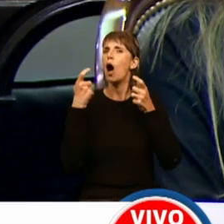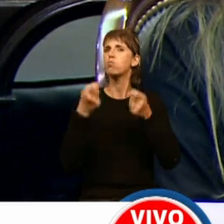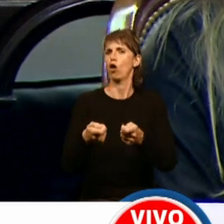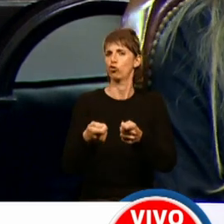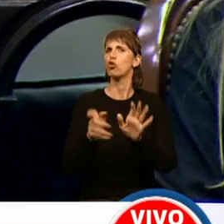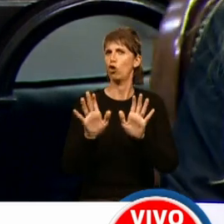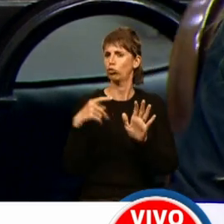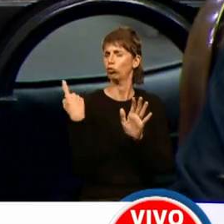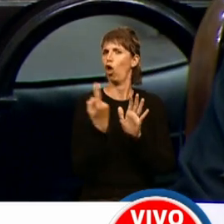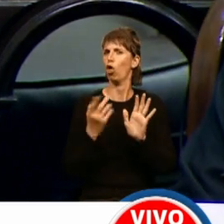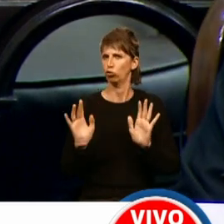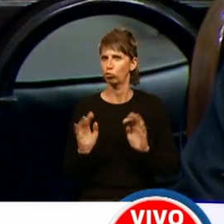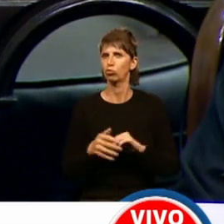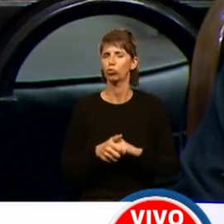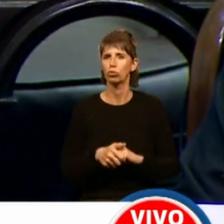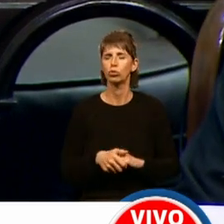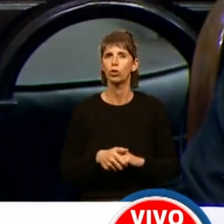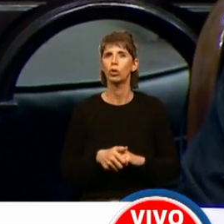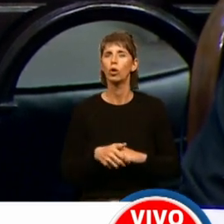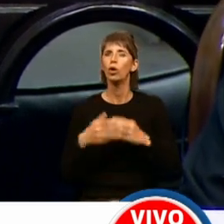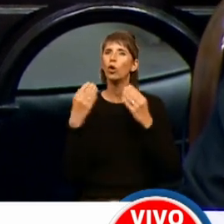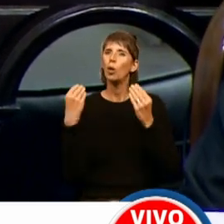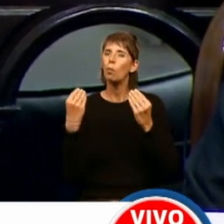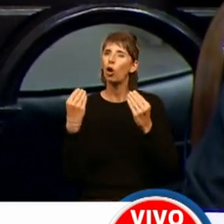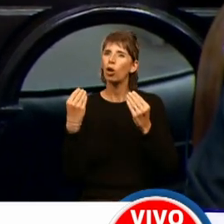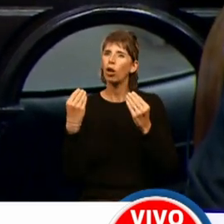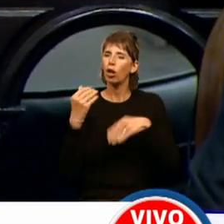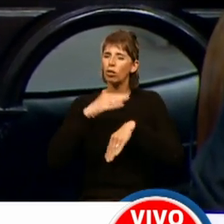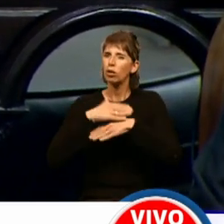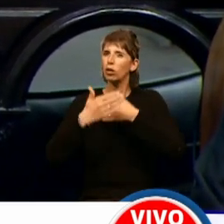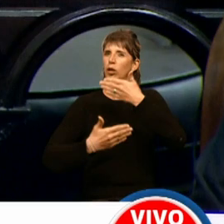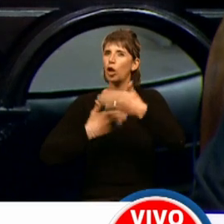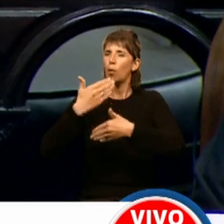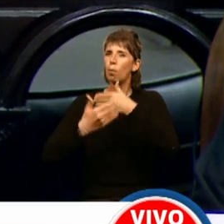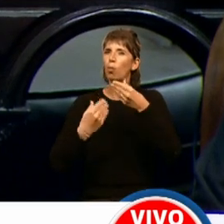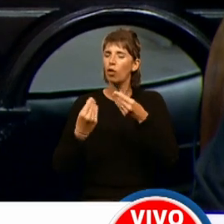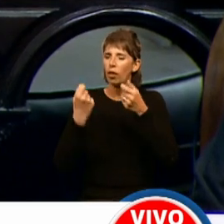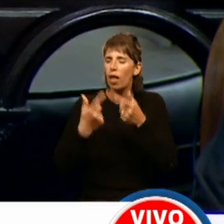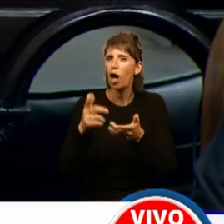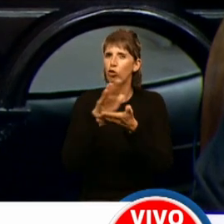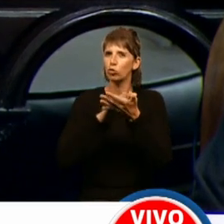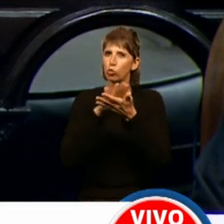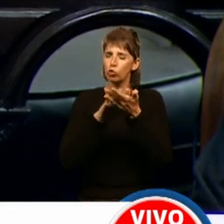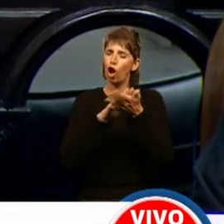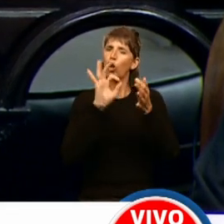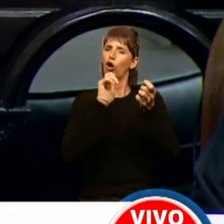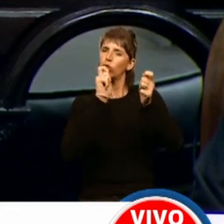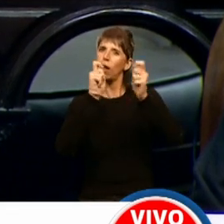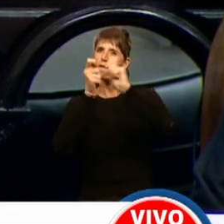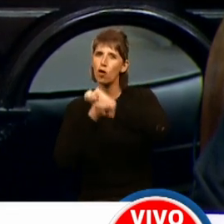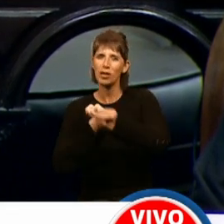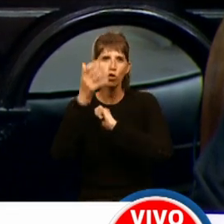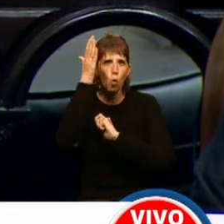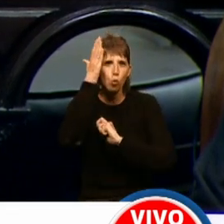porque los procesos de reparación los procesos de transformación cultural